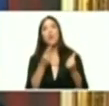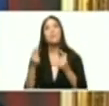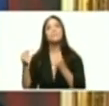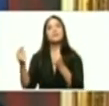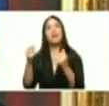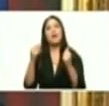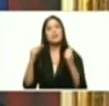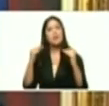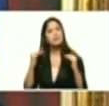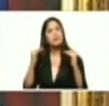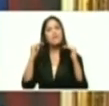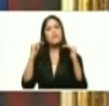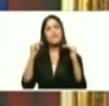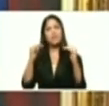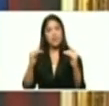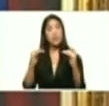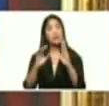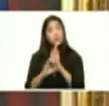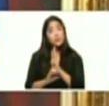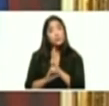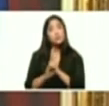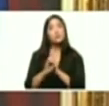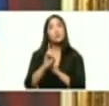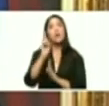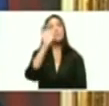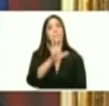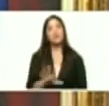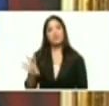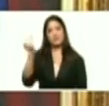estado de estabilidad, de crecimiento, para la prosperidad, la asamblea